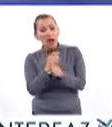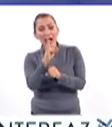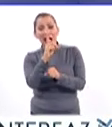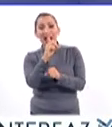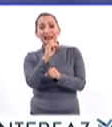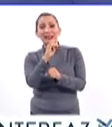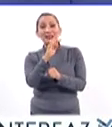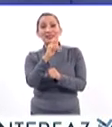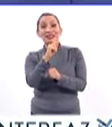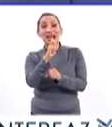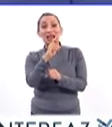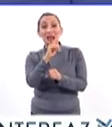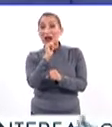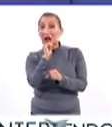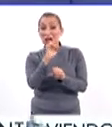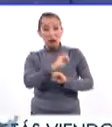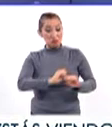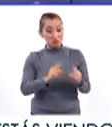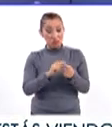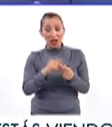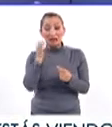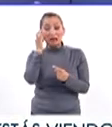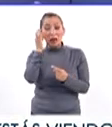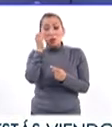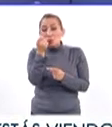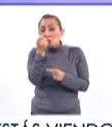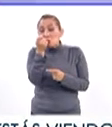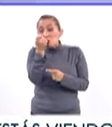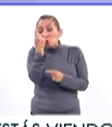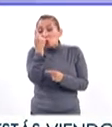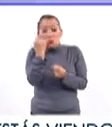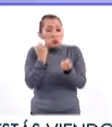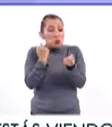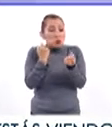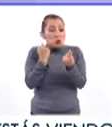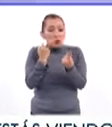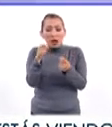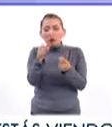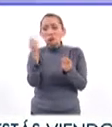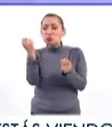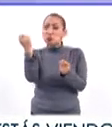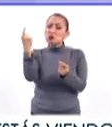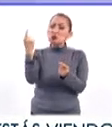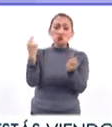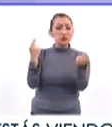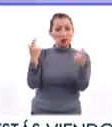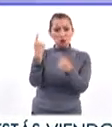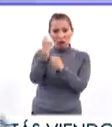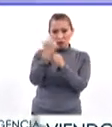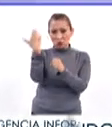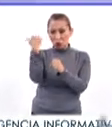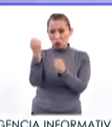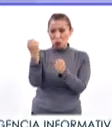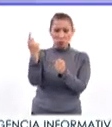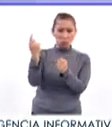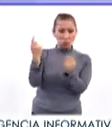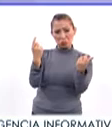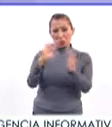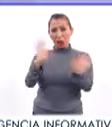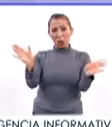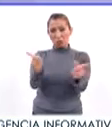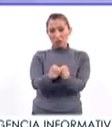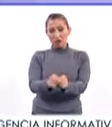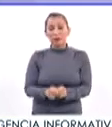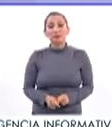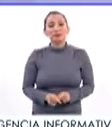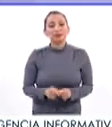difteria. El sarampión es mínimo, o sea, esos fueron casos aislados los que tuvimos el año pasado. Entonces,